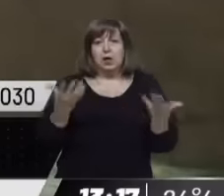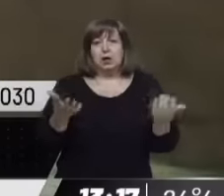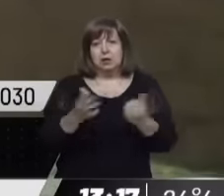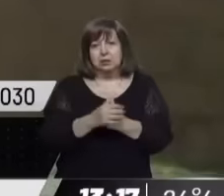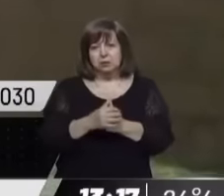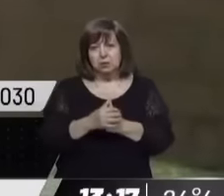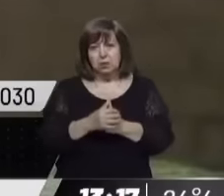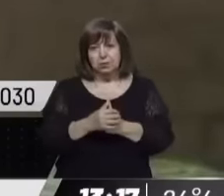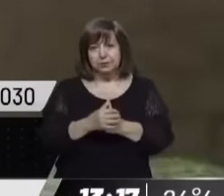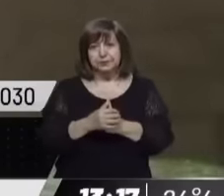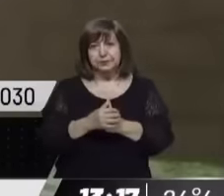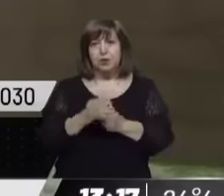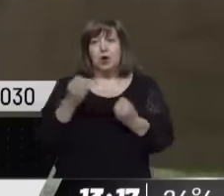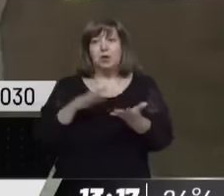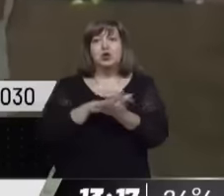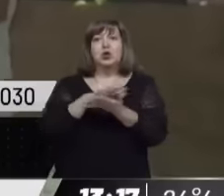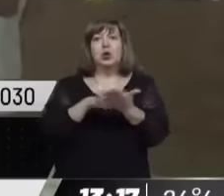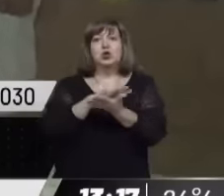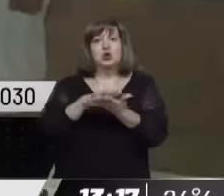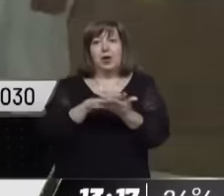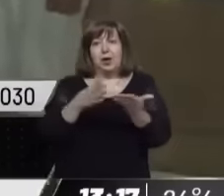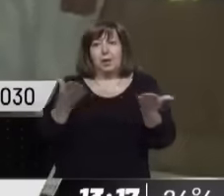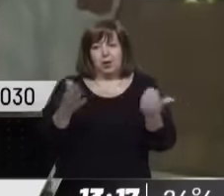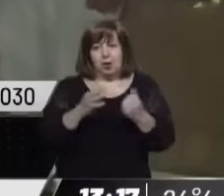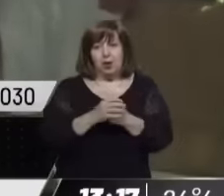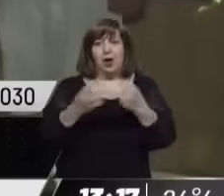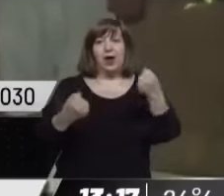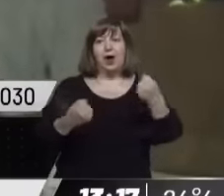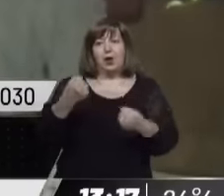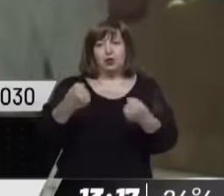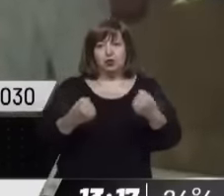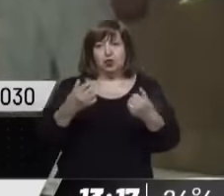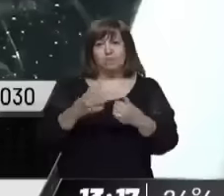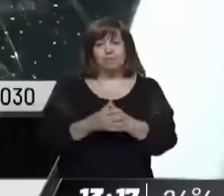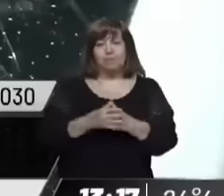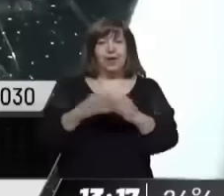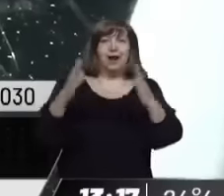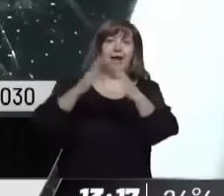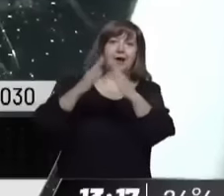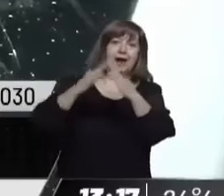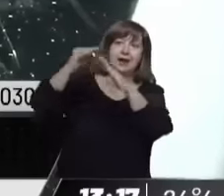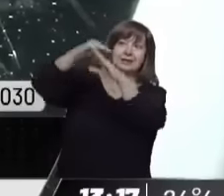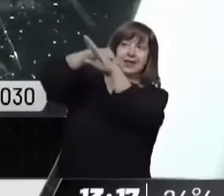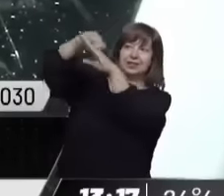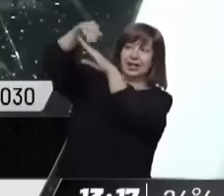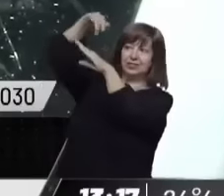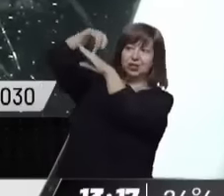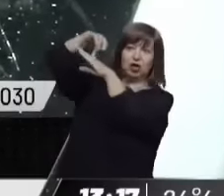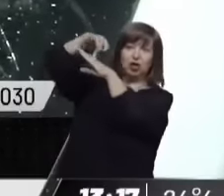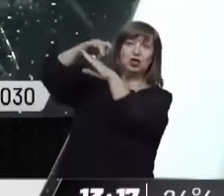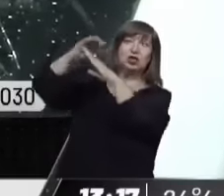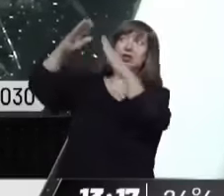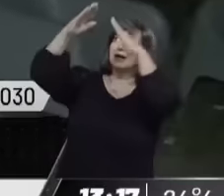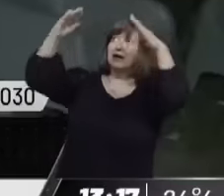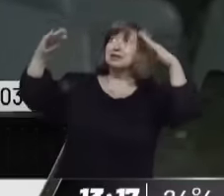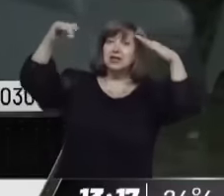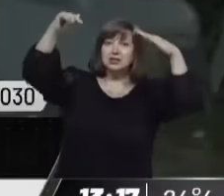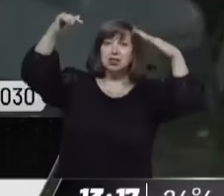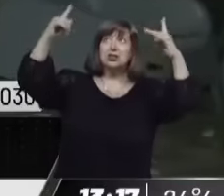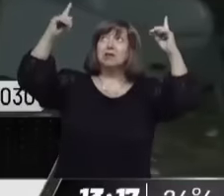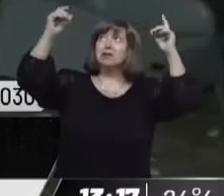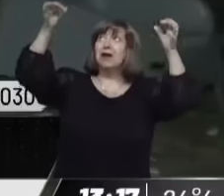ver cómo podemos solucionar los temas de los vehículos, la casa, el techo. Bueno, de alguna